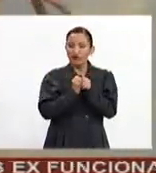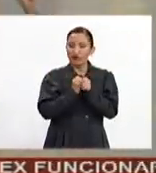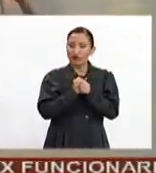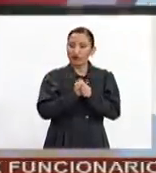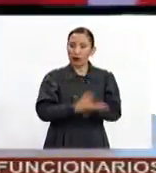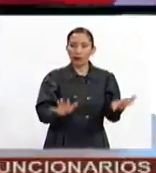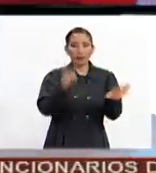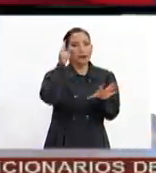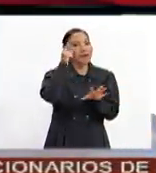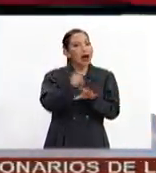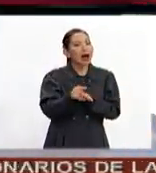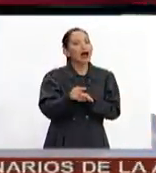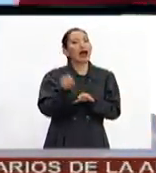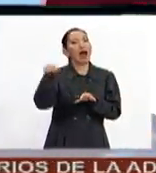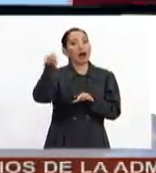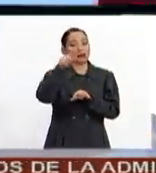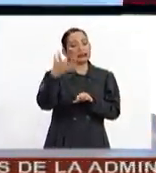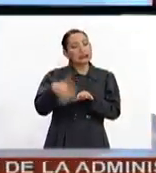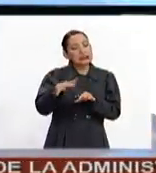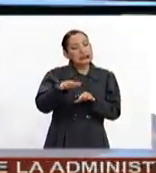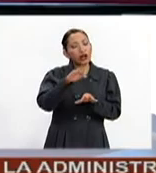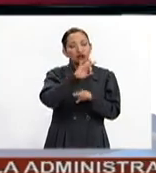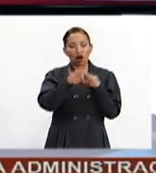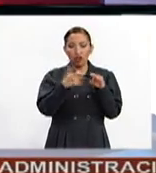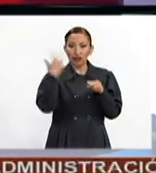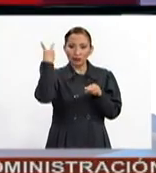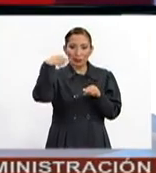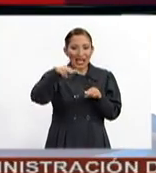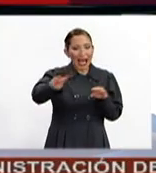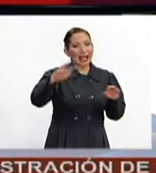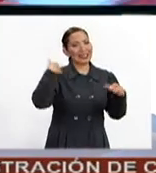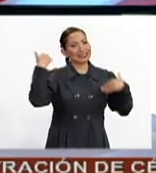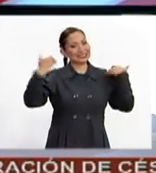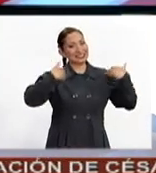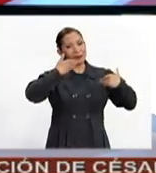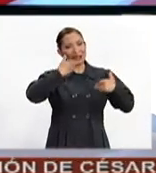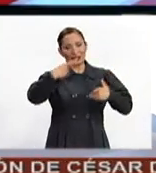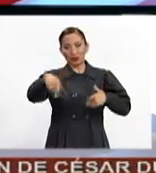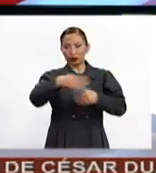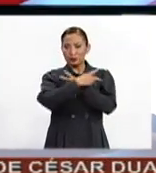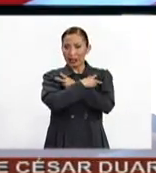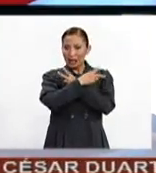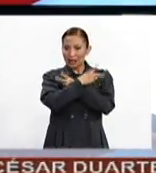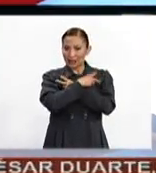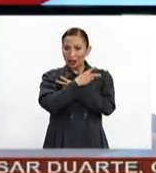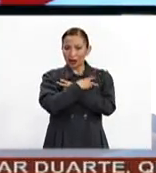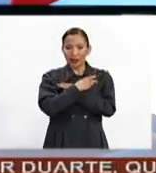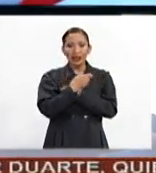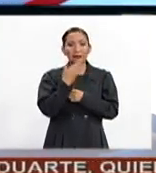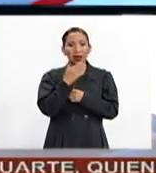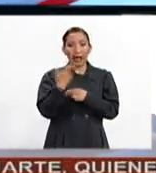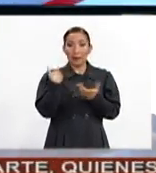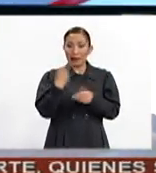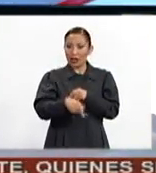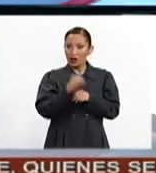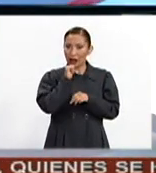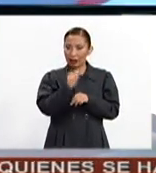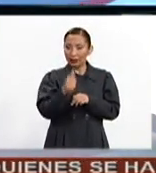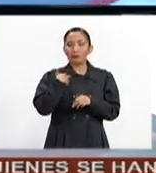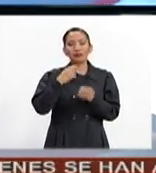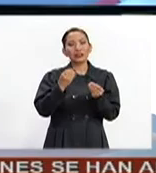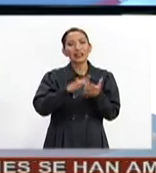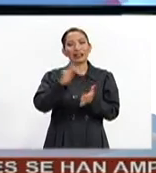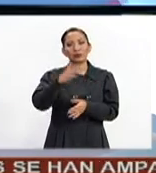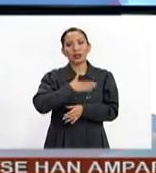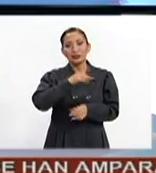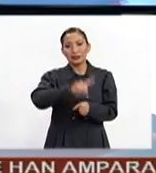información para que pues busquemos que todos los que viajan sean más placenteras sus vacaciones y sobre todo estén fuera de peligro. Muchísimas gracias,